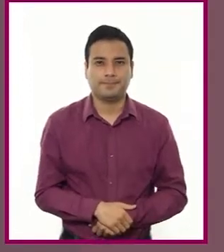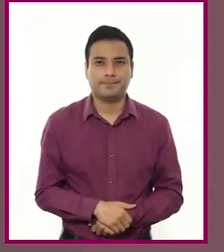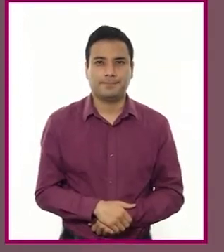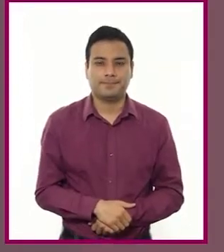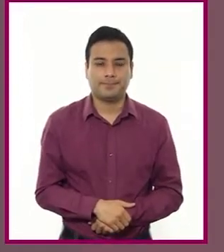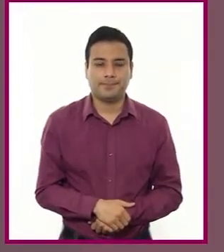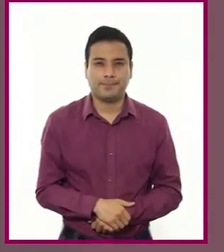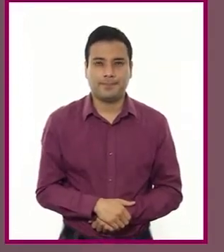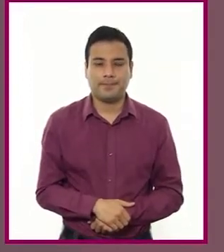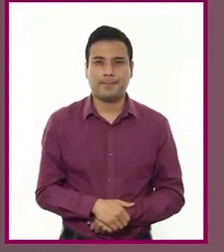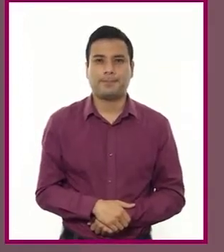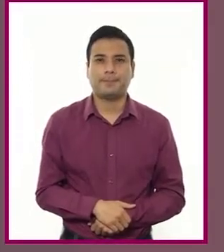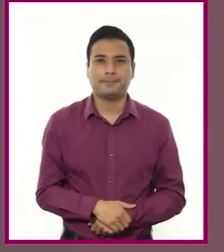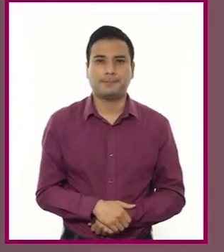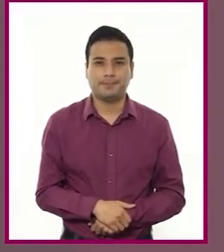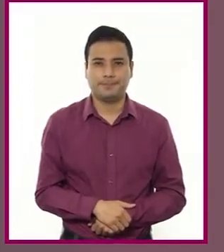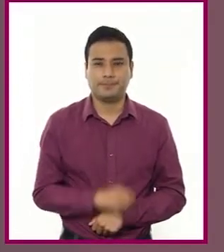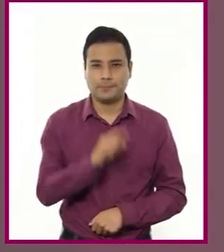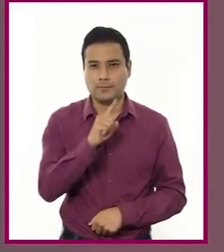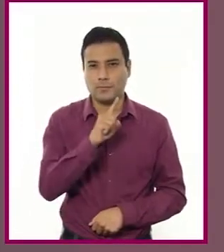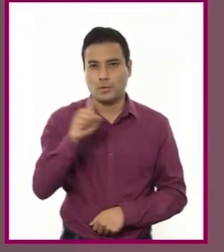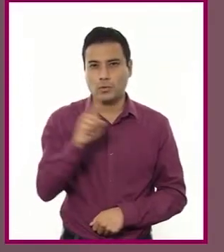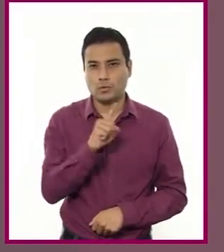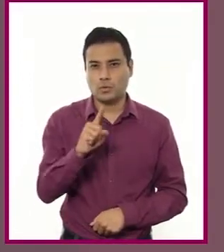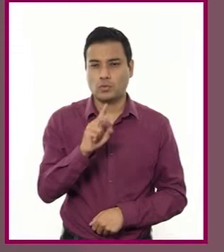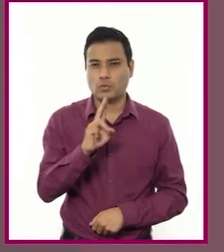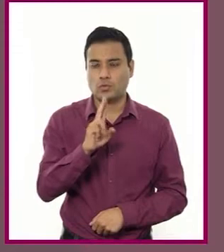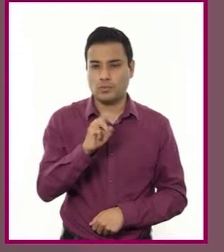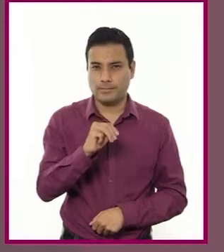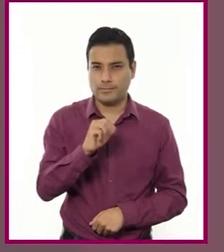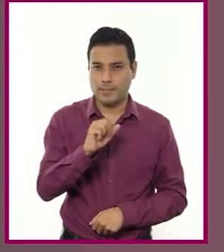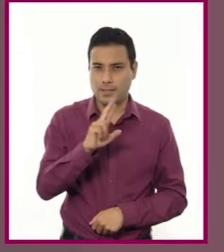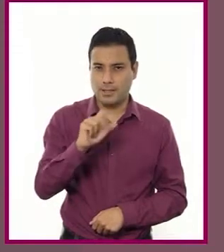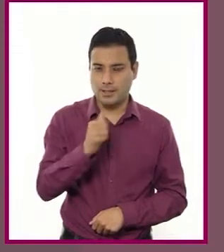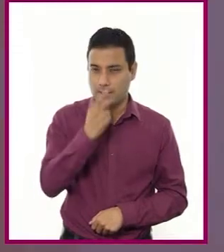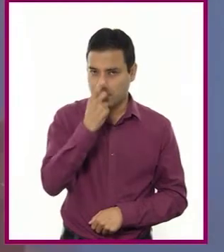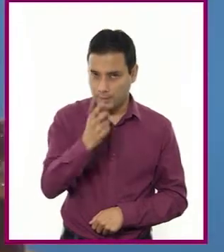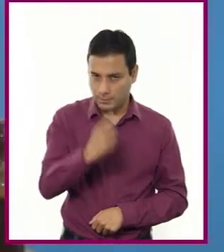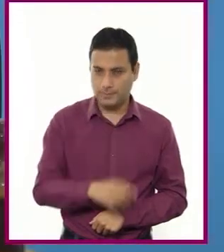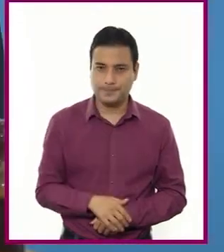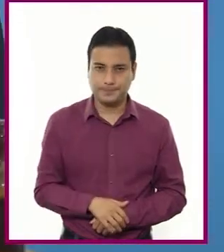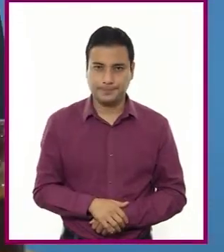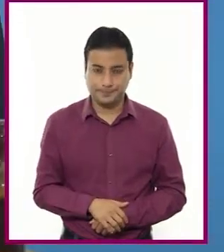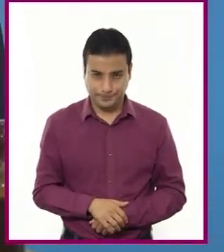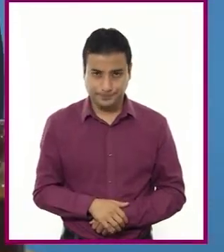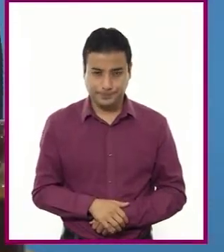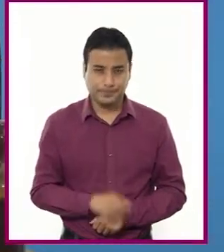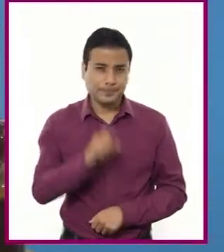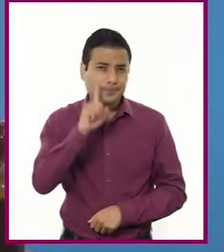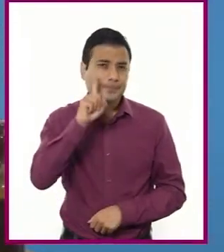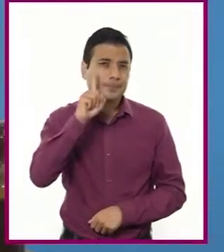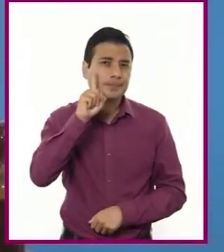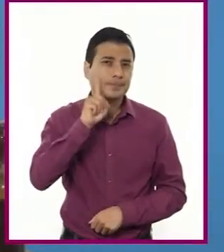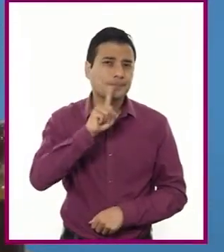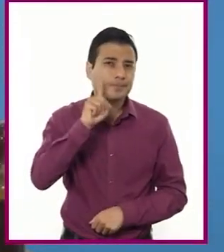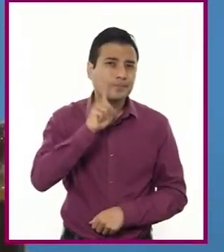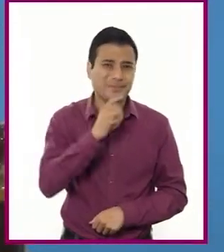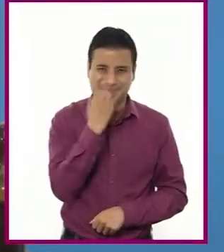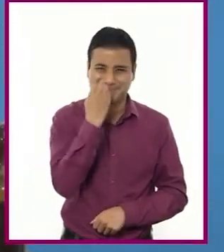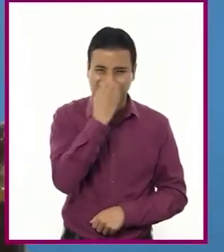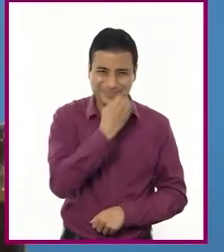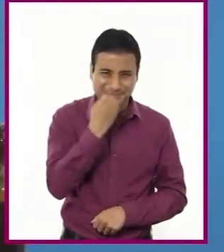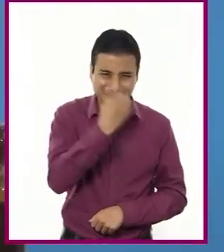embargo, Zumárraga asegura que los matrimonios entre egresados de los conventos y las jóvenes educadas por los